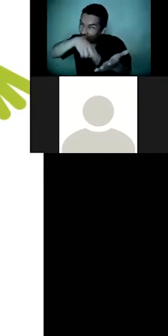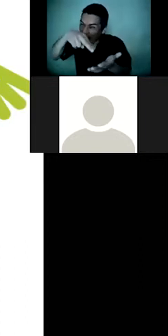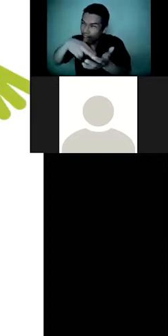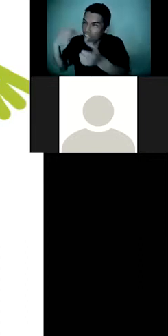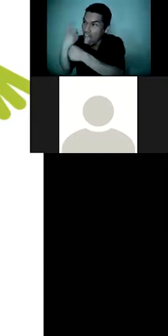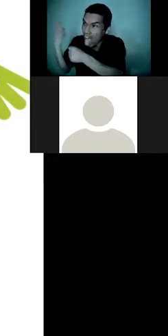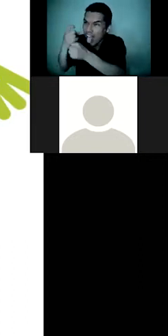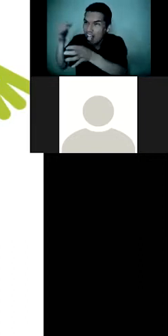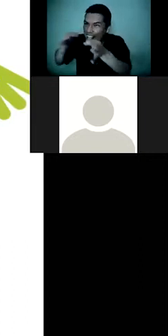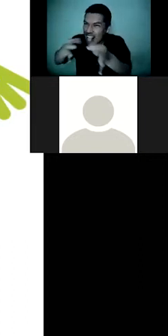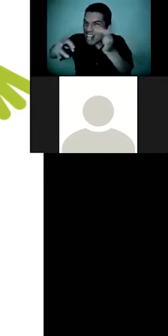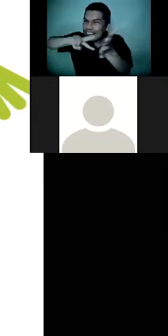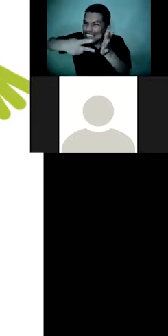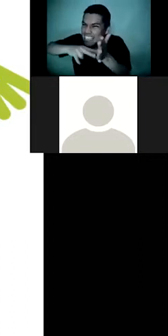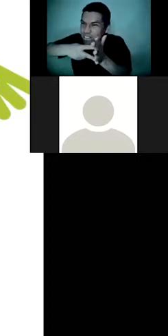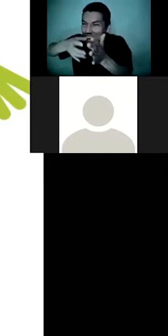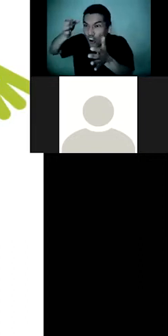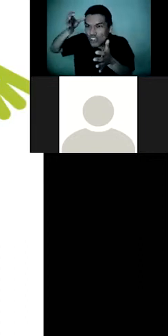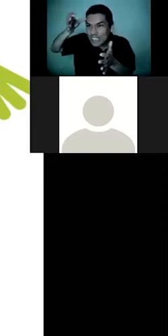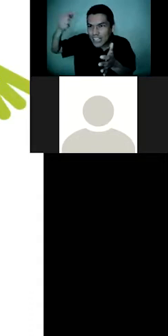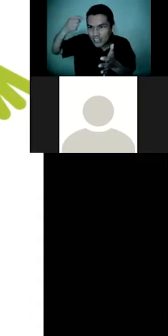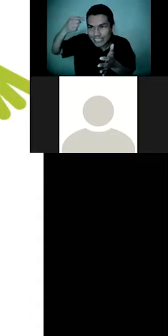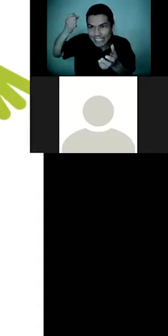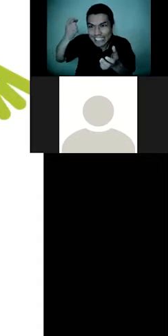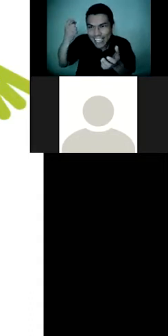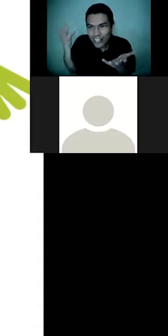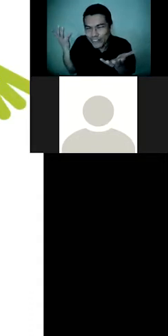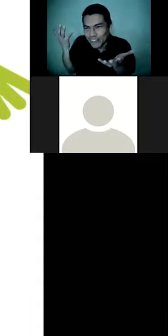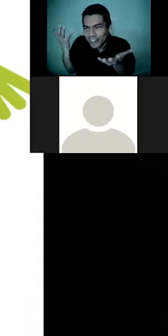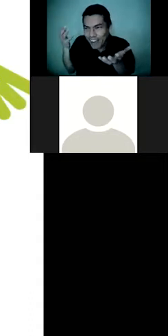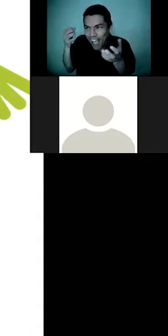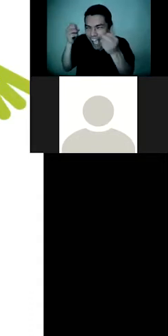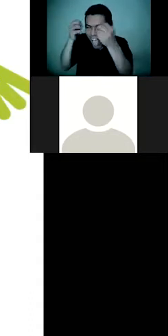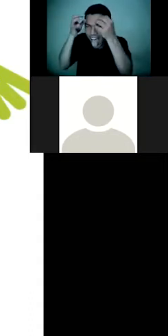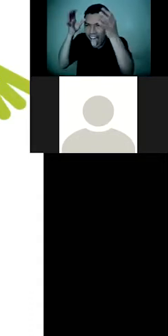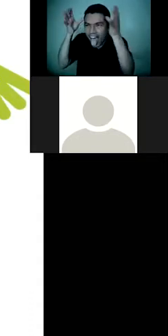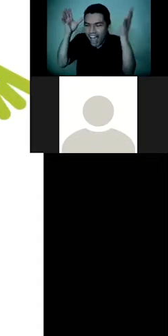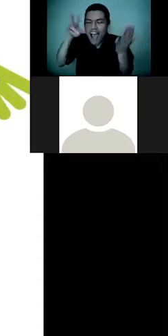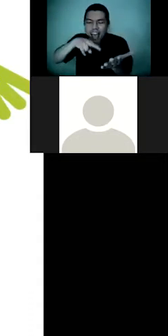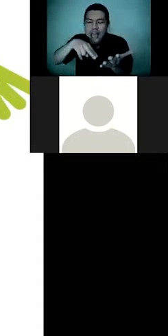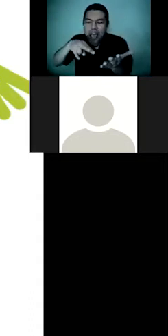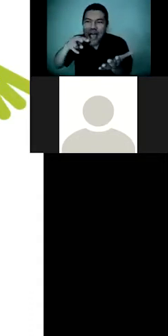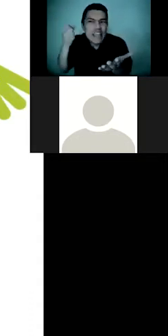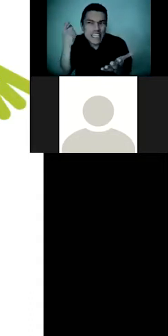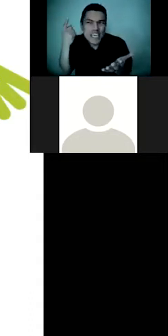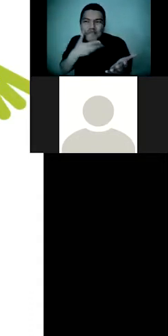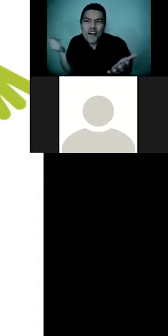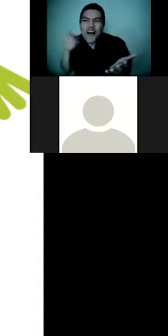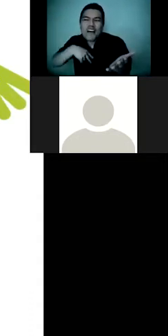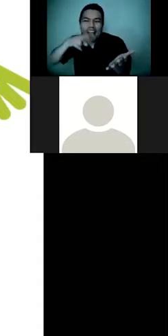En 3 años el inglés ya me enseñaron todo, aprendí con la lengua de señas. Entonces sí pude aprender,